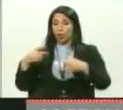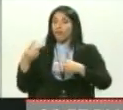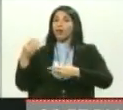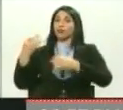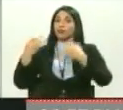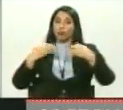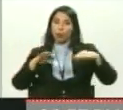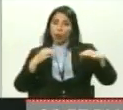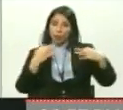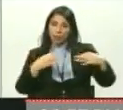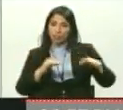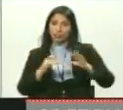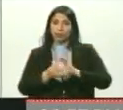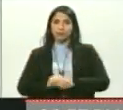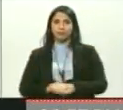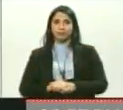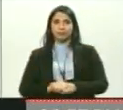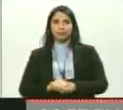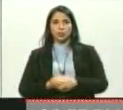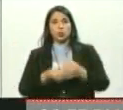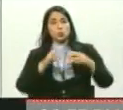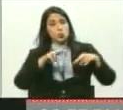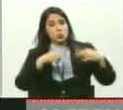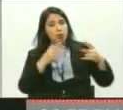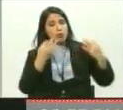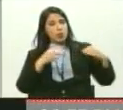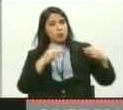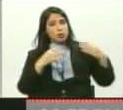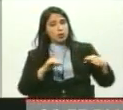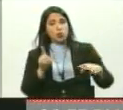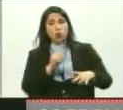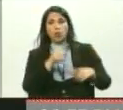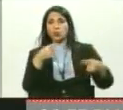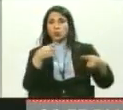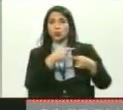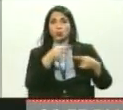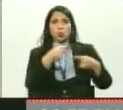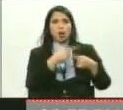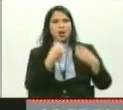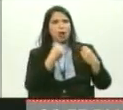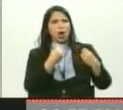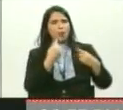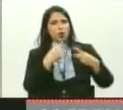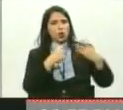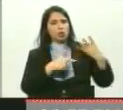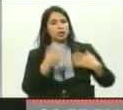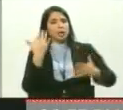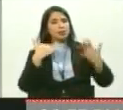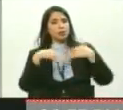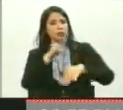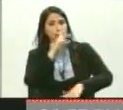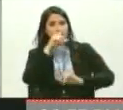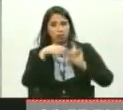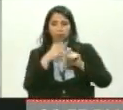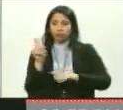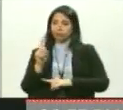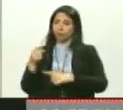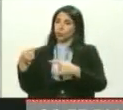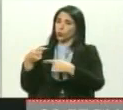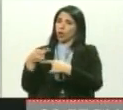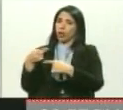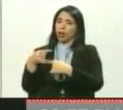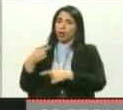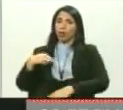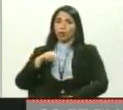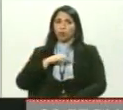normalización, presidente. Así es. La nueva, porque no va a ser ni siquiera parecida a cómo eran las cosas hace dos años. No va a ser.